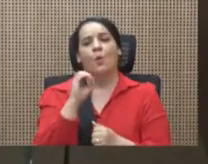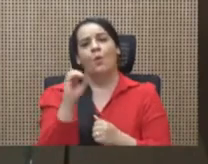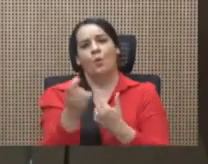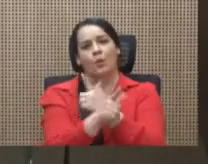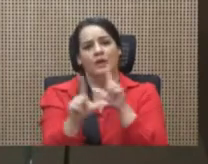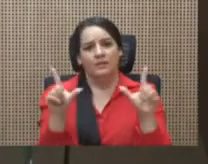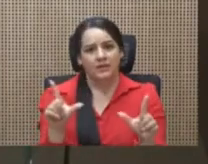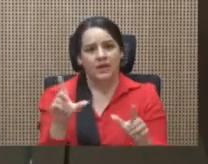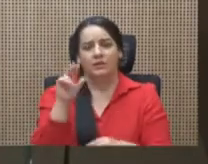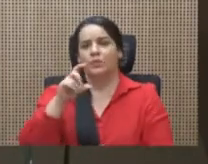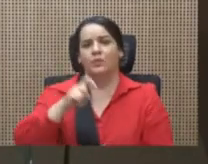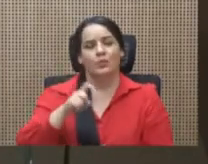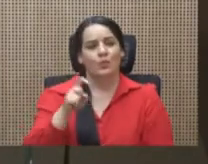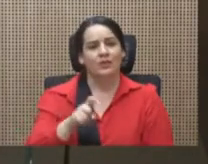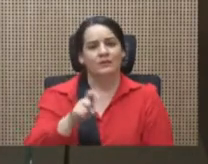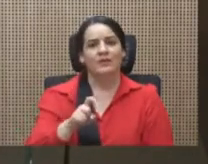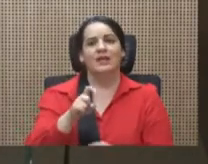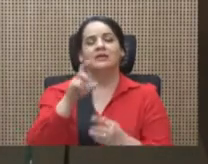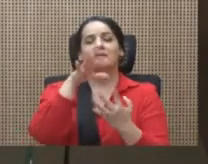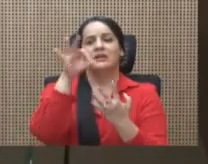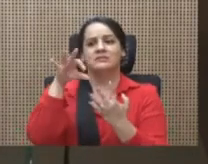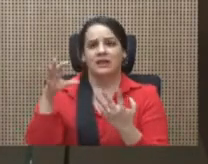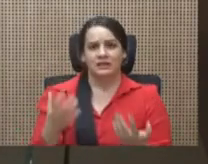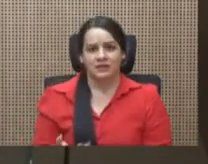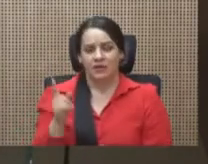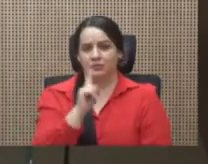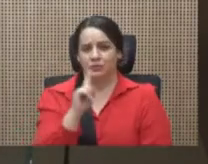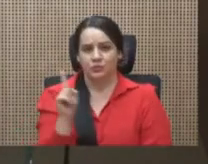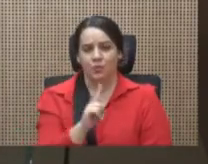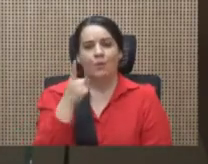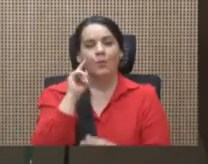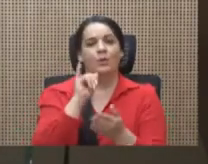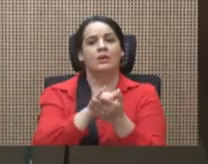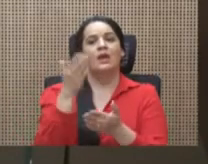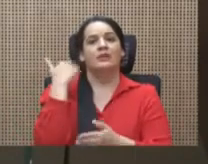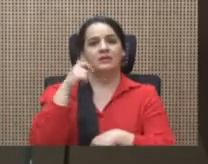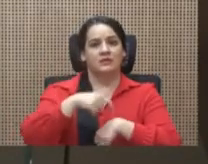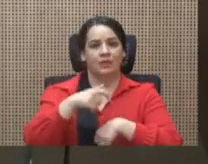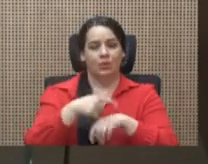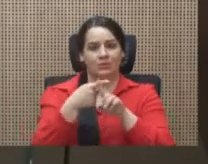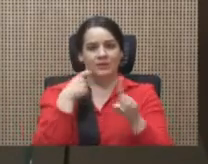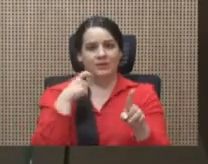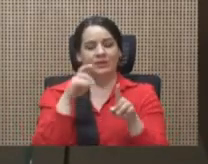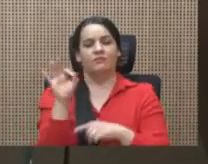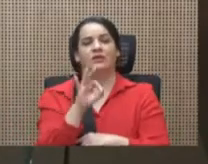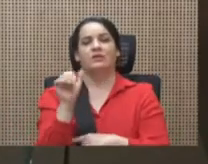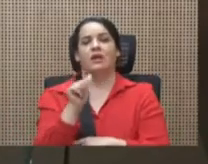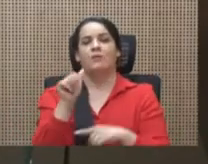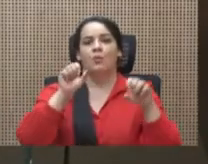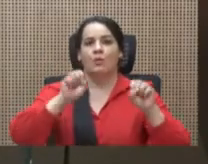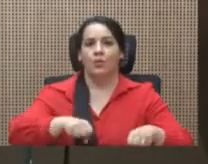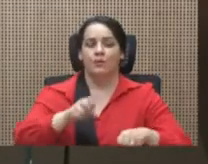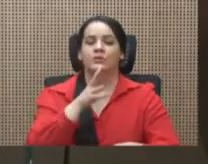libertades no deberían de ser selectivas. Y es por eso que hace tiempo decimos que desde el Frente Amplio podemos hablar